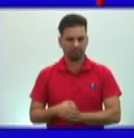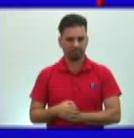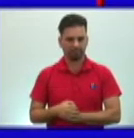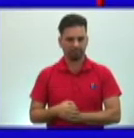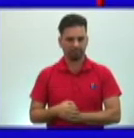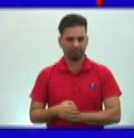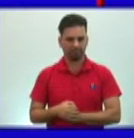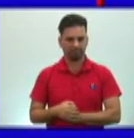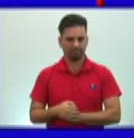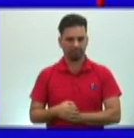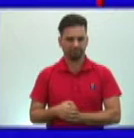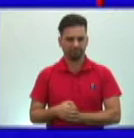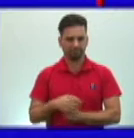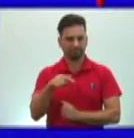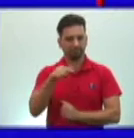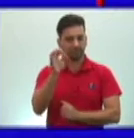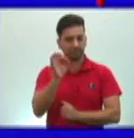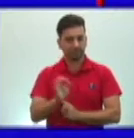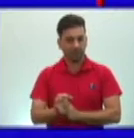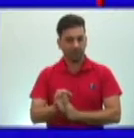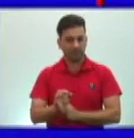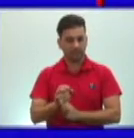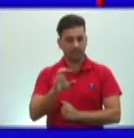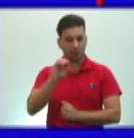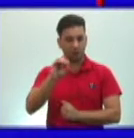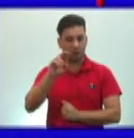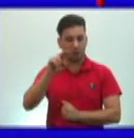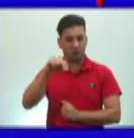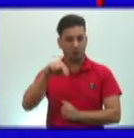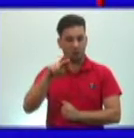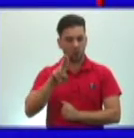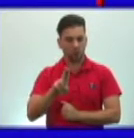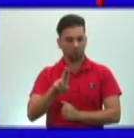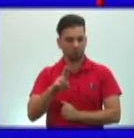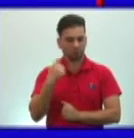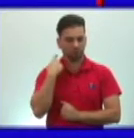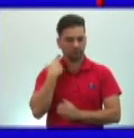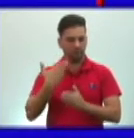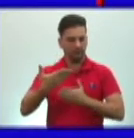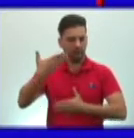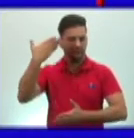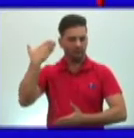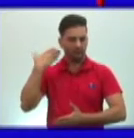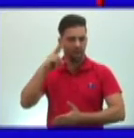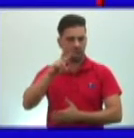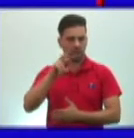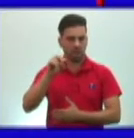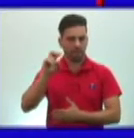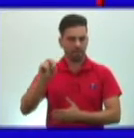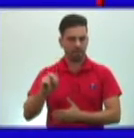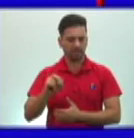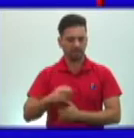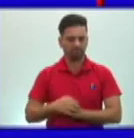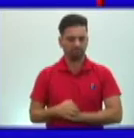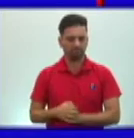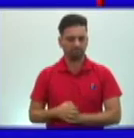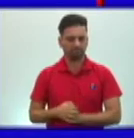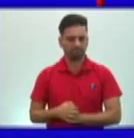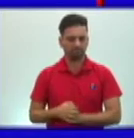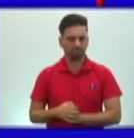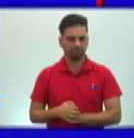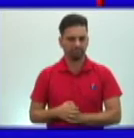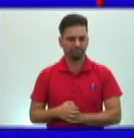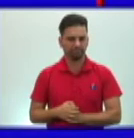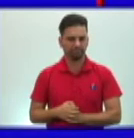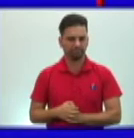designado así por las Naciones Unidas en el año 2000, pero que no implica solamente a las Naciones Unidas en